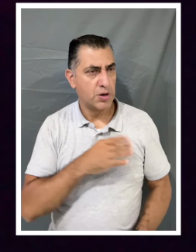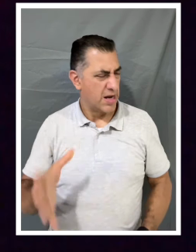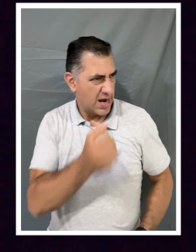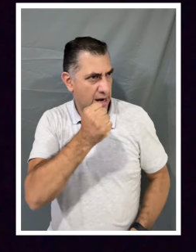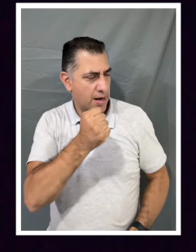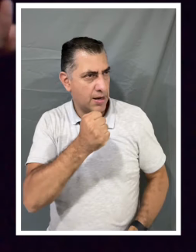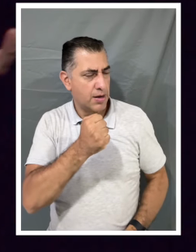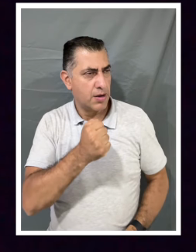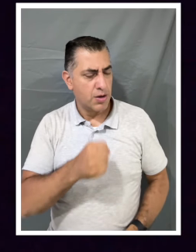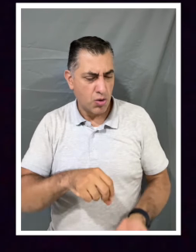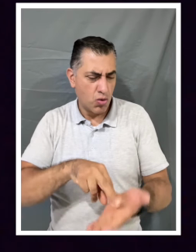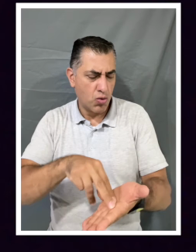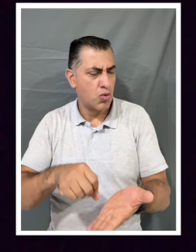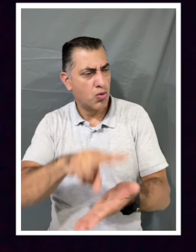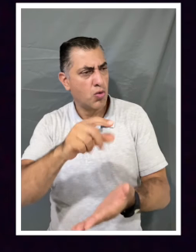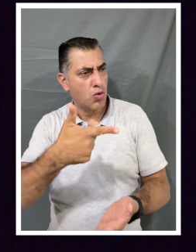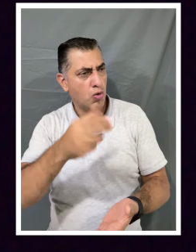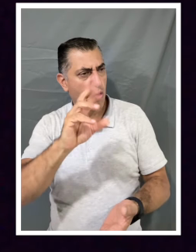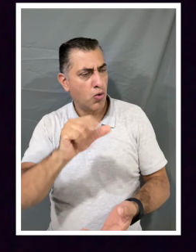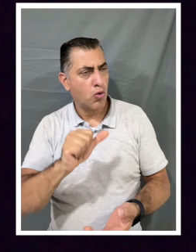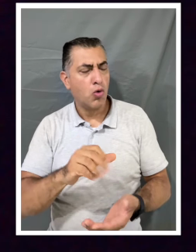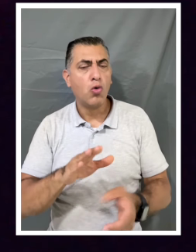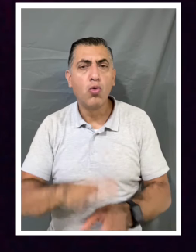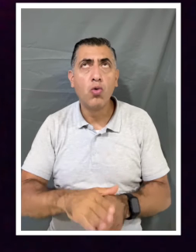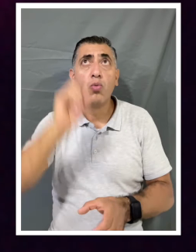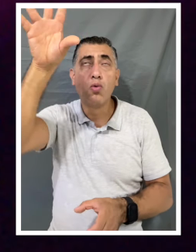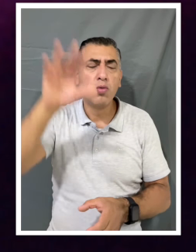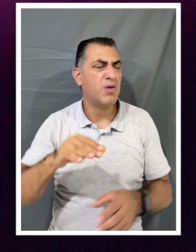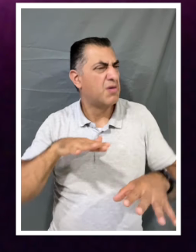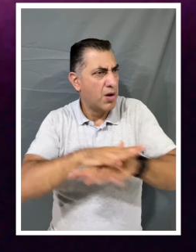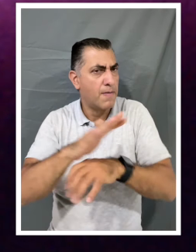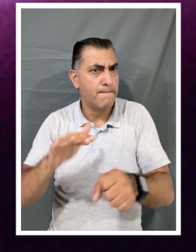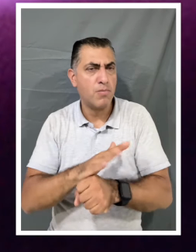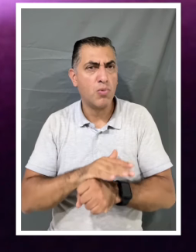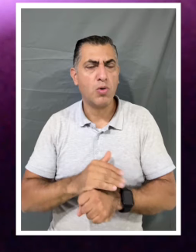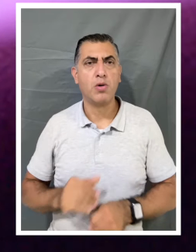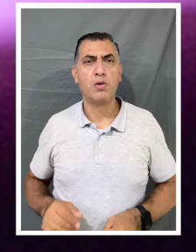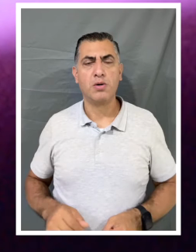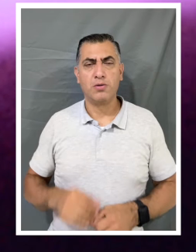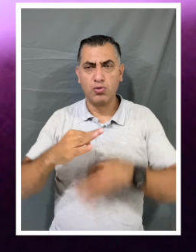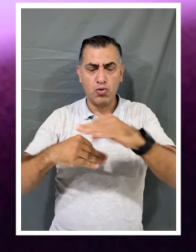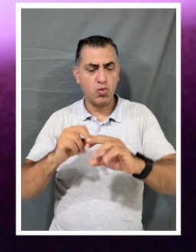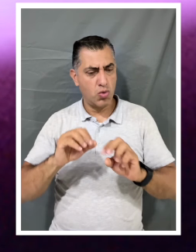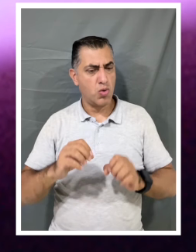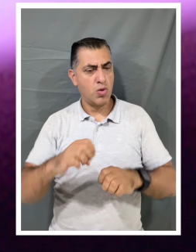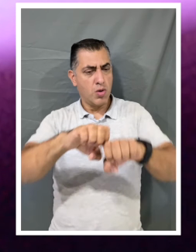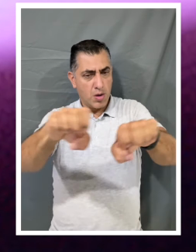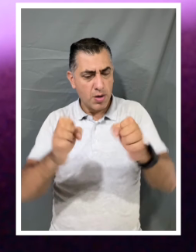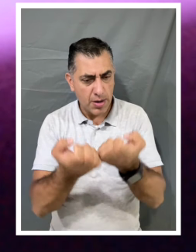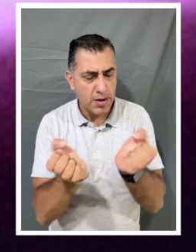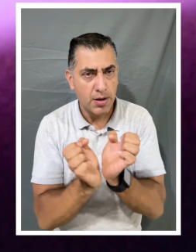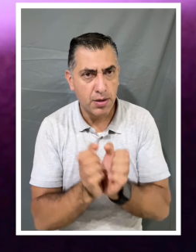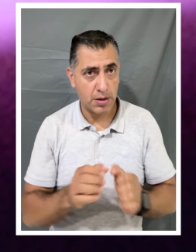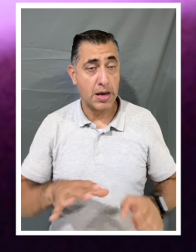ganó campeón de goleo o campeón de de anotar canastas lo cambiaría por un campeonato con su equipo te lo aseguro hay